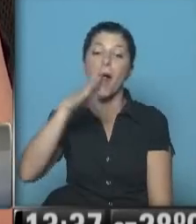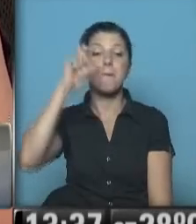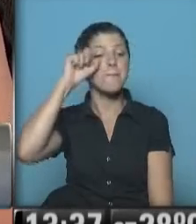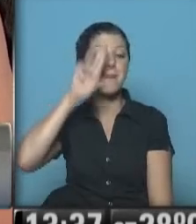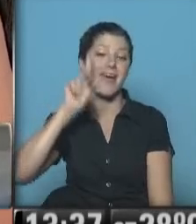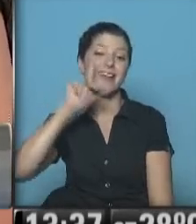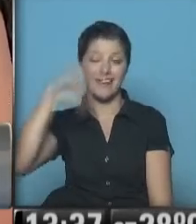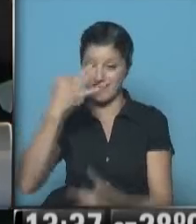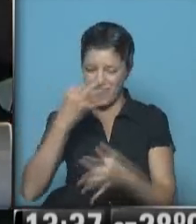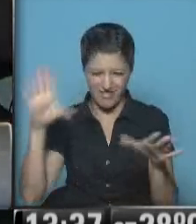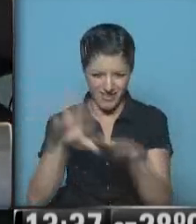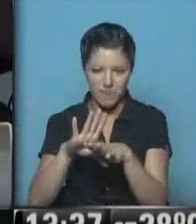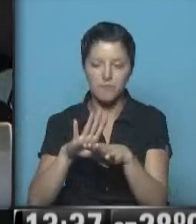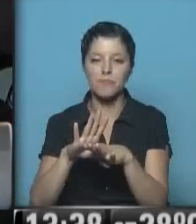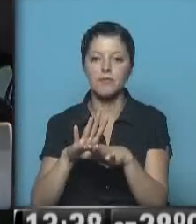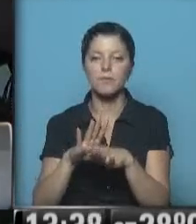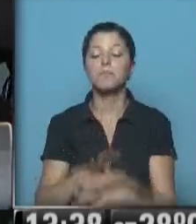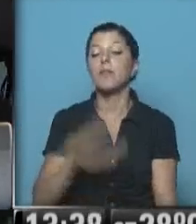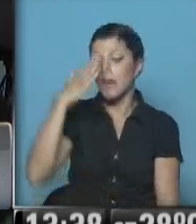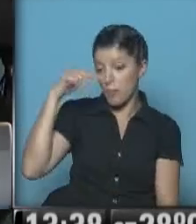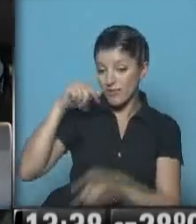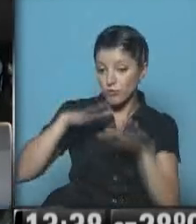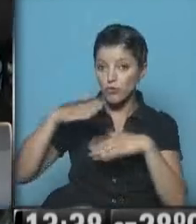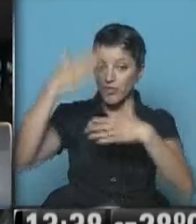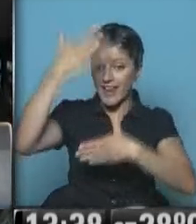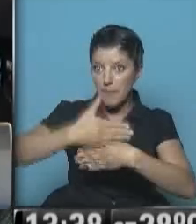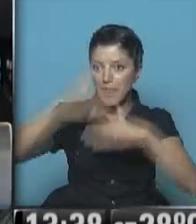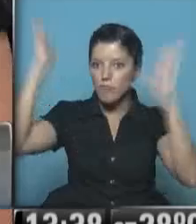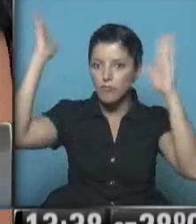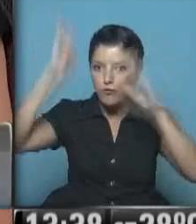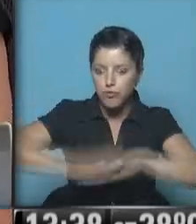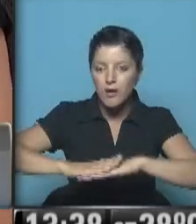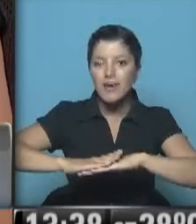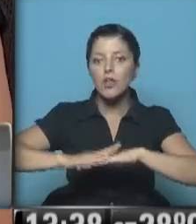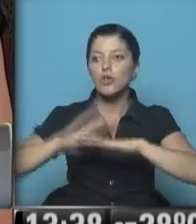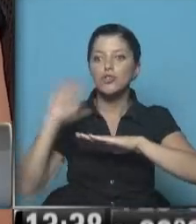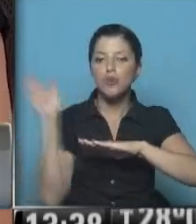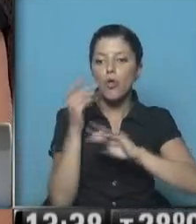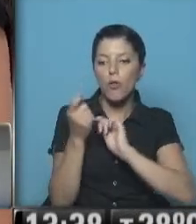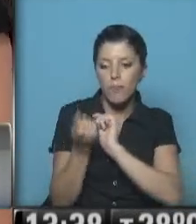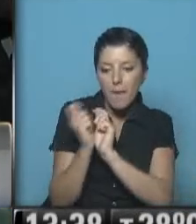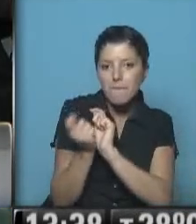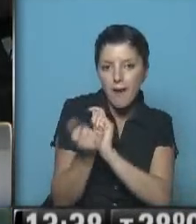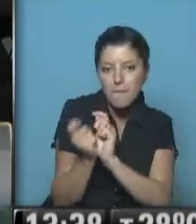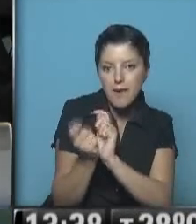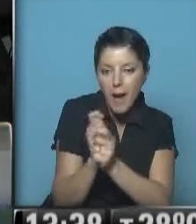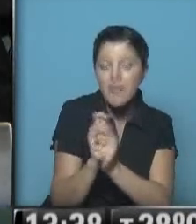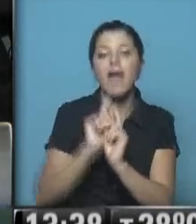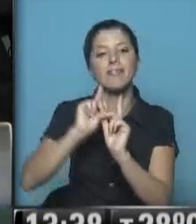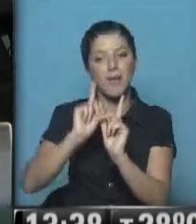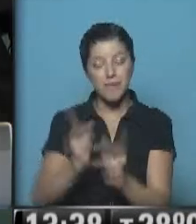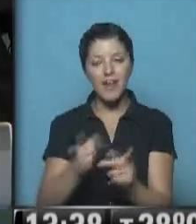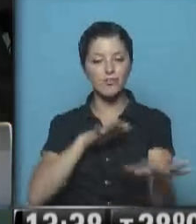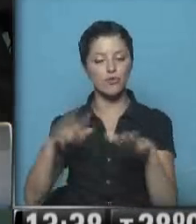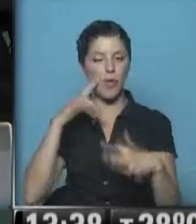concretamente. Y que después, a partir de ese momento, un poco cambió, fue cambiando todo, ¿no? Incluso hasta los peligros.